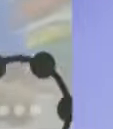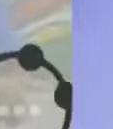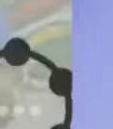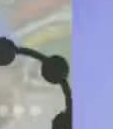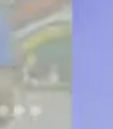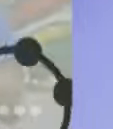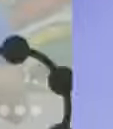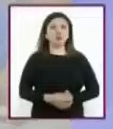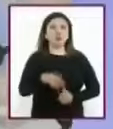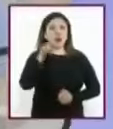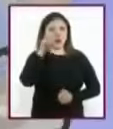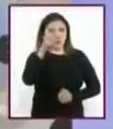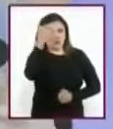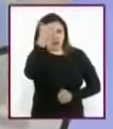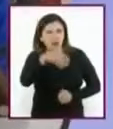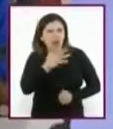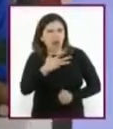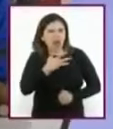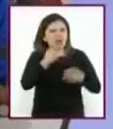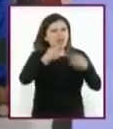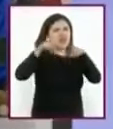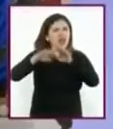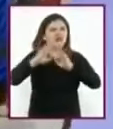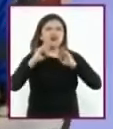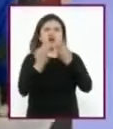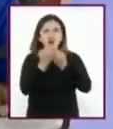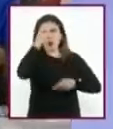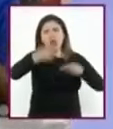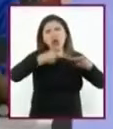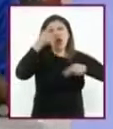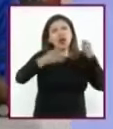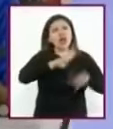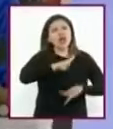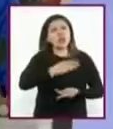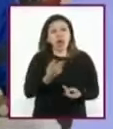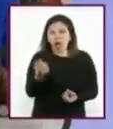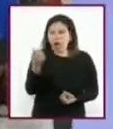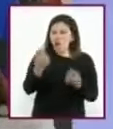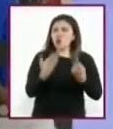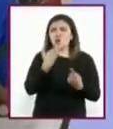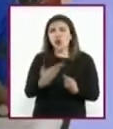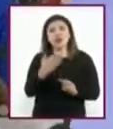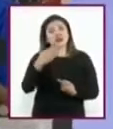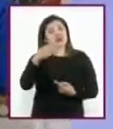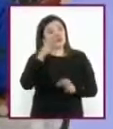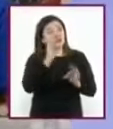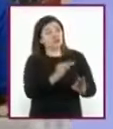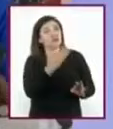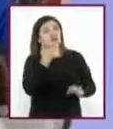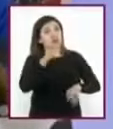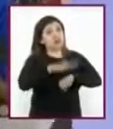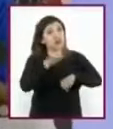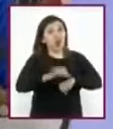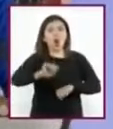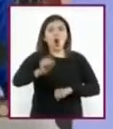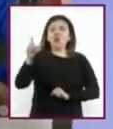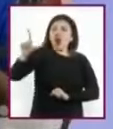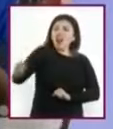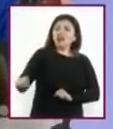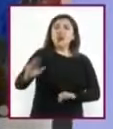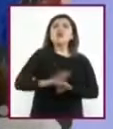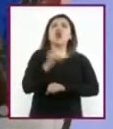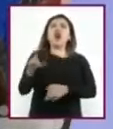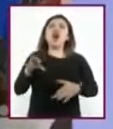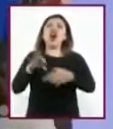¿Sabías que existen formas de hablar el español que son consideradas por algunos como correctas o deseables y otras como inferiores por estar